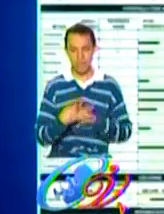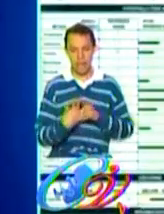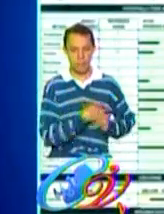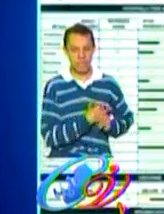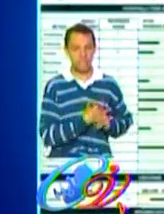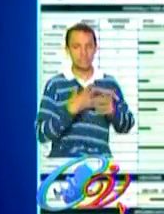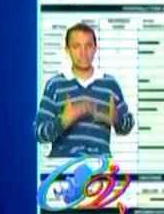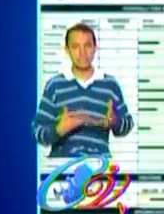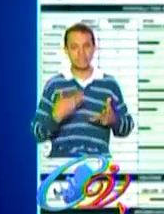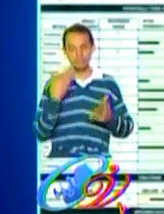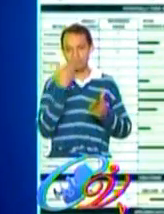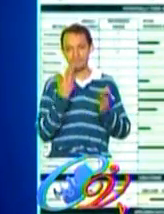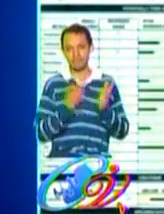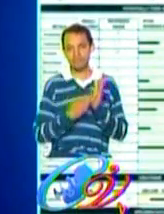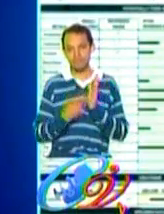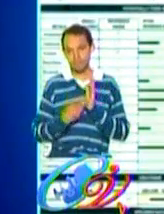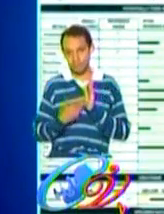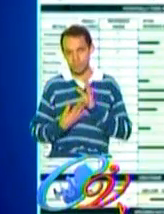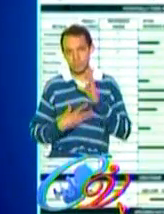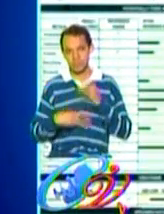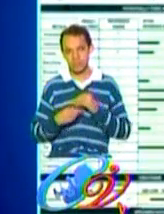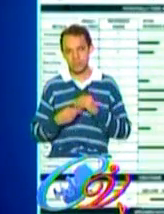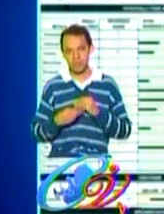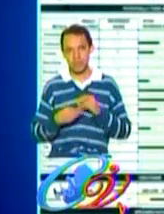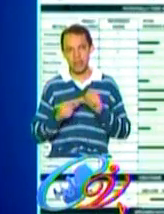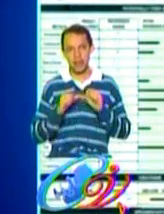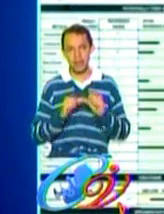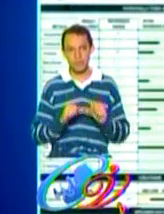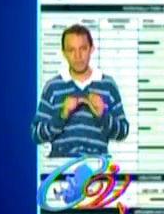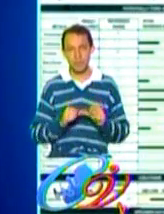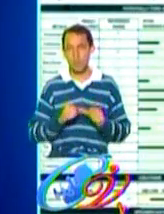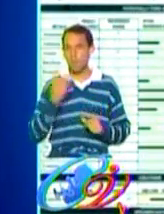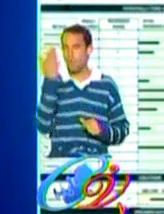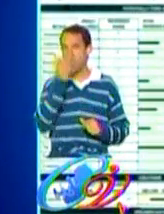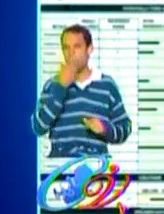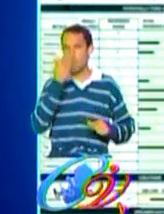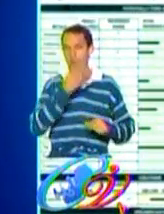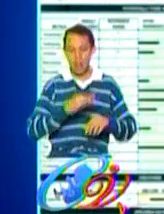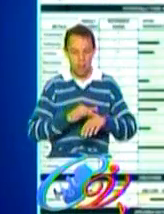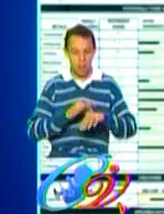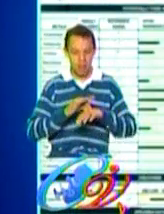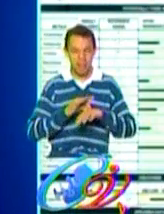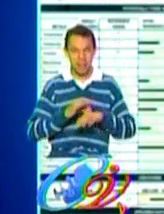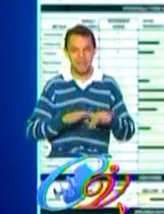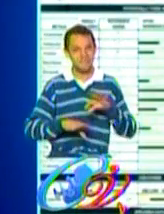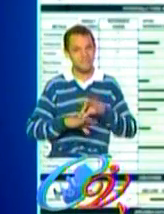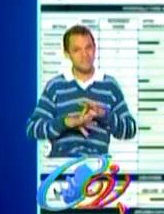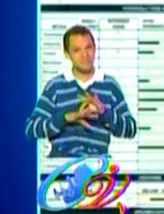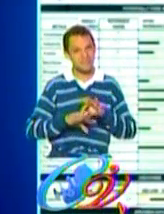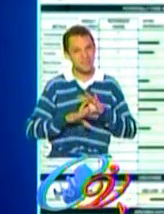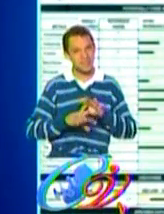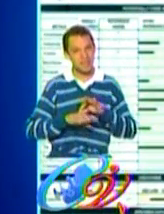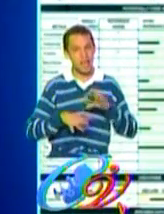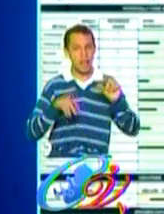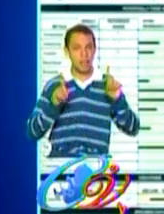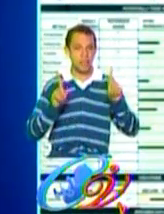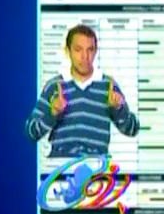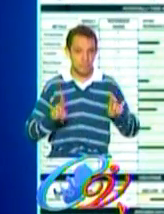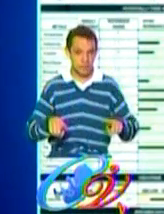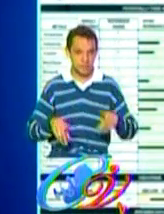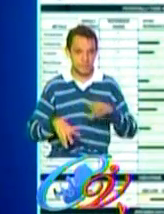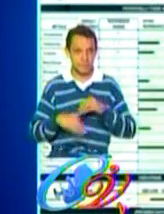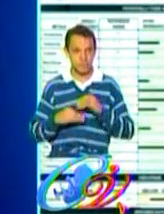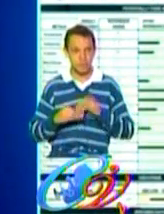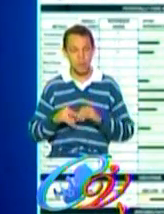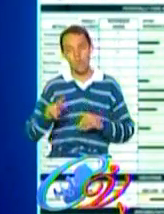hacerles este test. Este es como les hacemos la prueba cutánea, percutánea también. Acá vemos